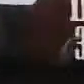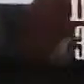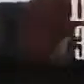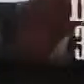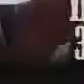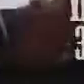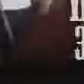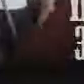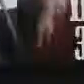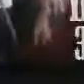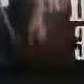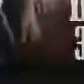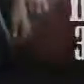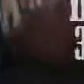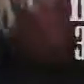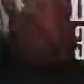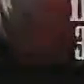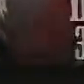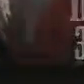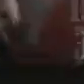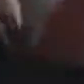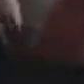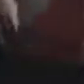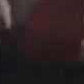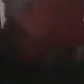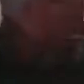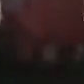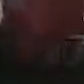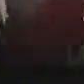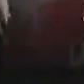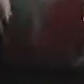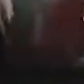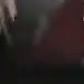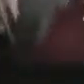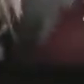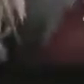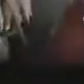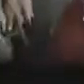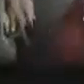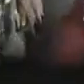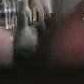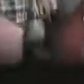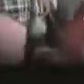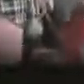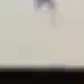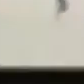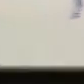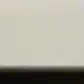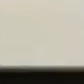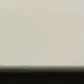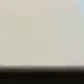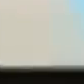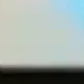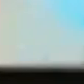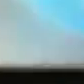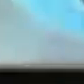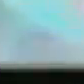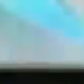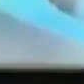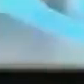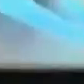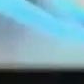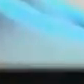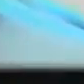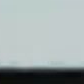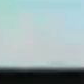9, 3 y 8 de la noche, lunes 10 de febrero a las 8 de la noche, solo por Extra